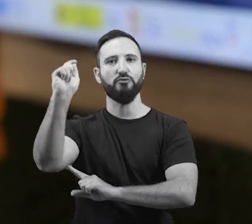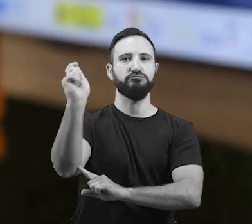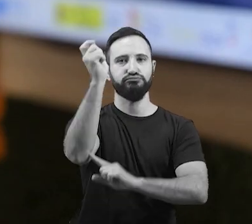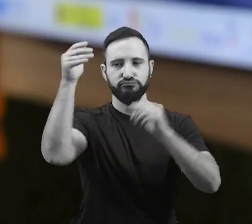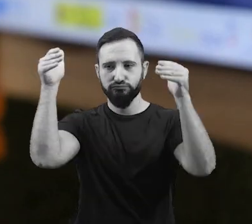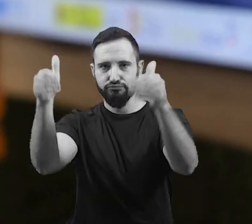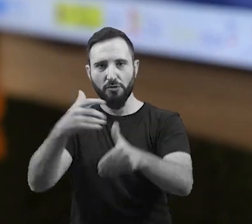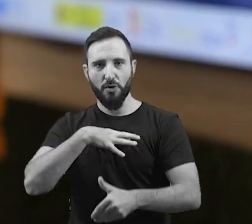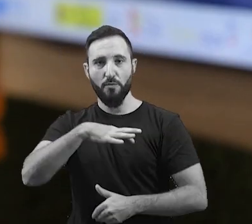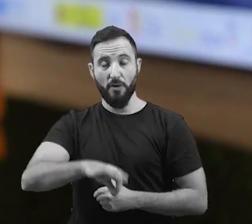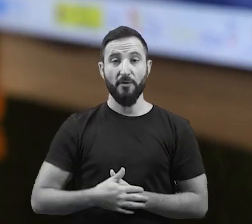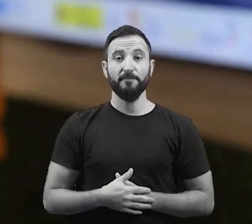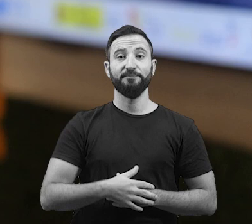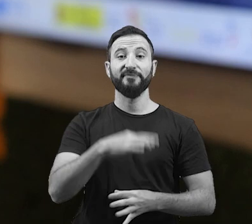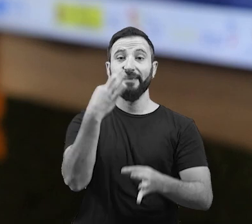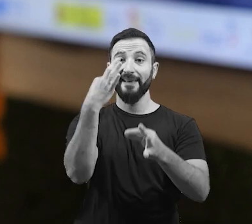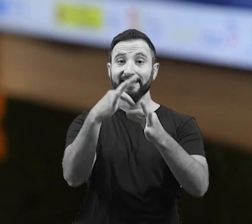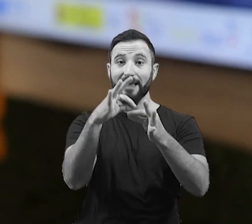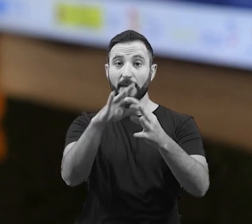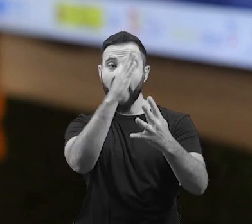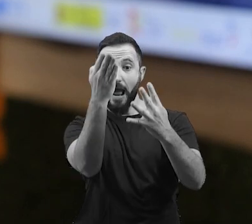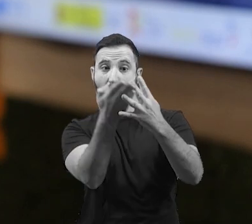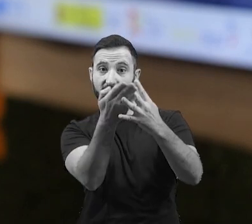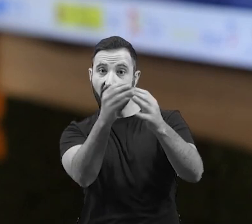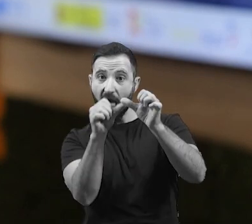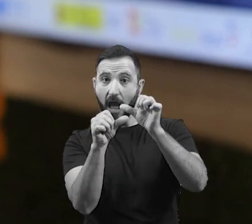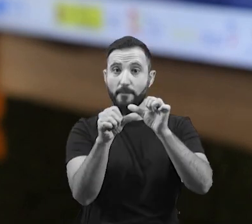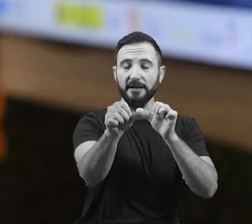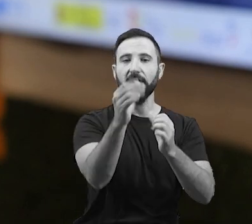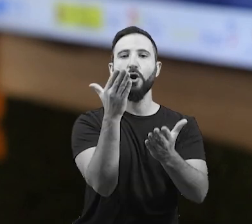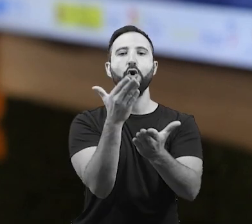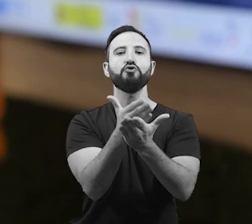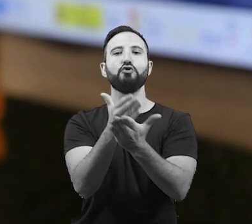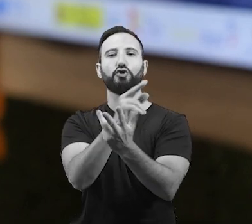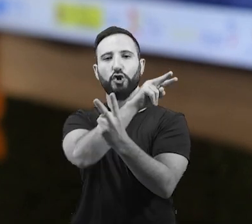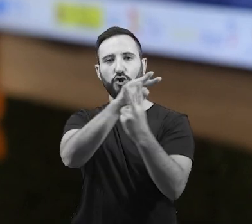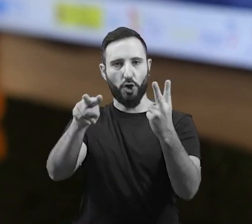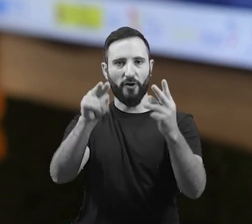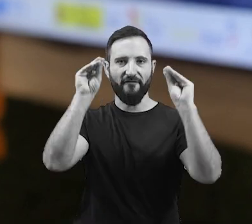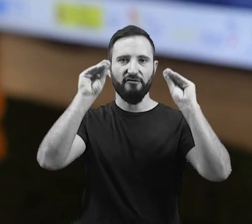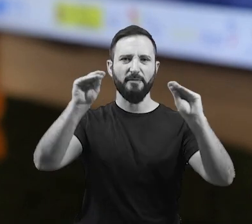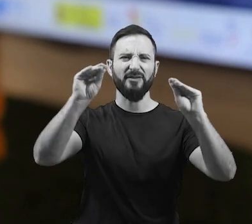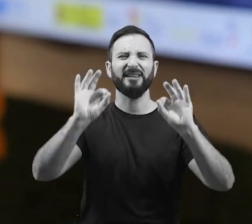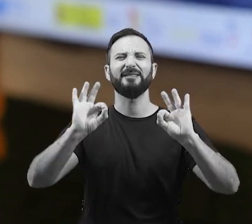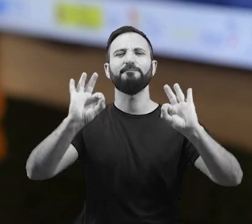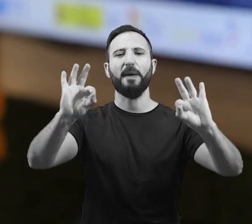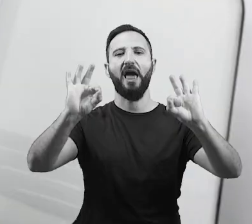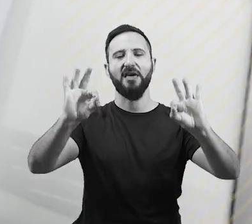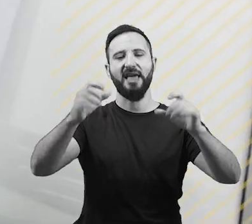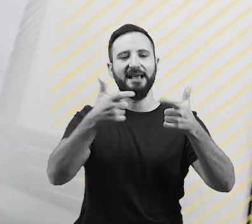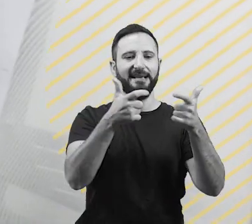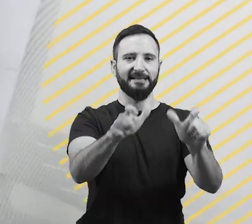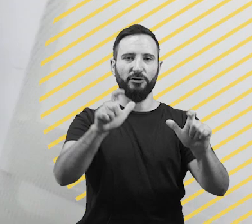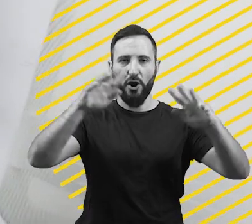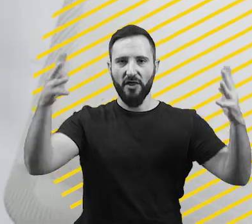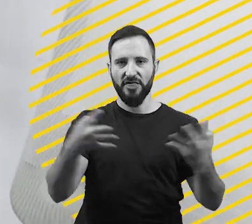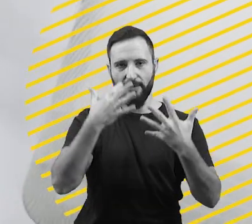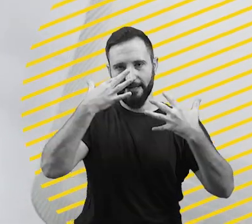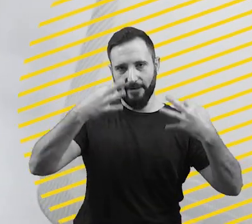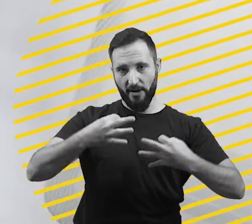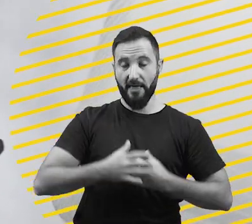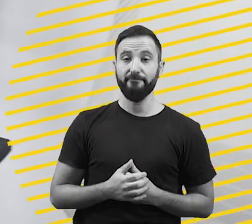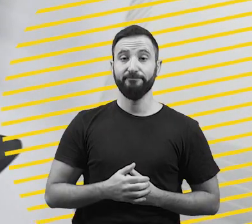septiembre continuaremos con la impartición de dos nuevas ediciones formativas de especialización en el sector de ciberseguridad. Son